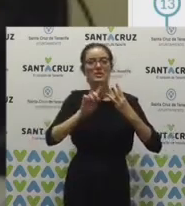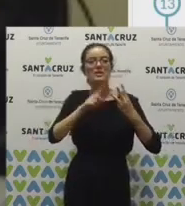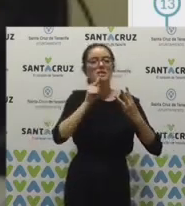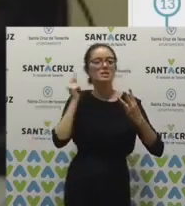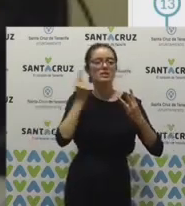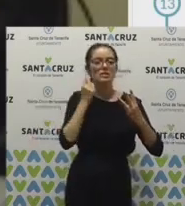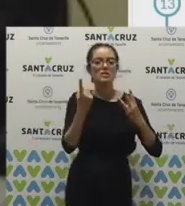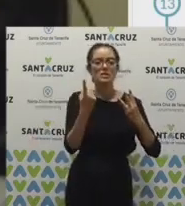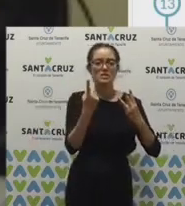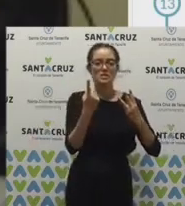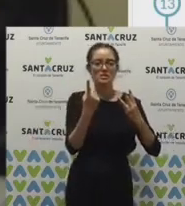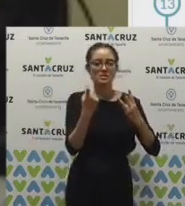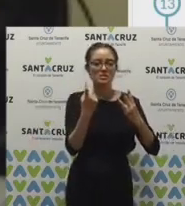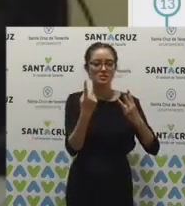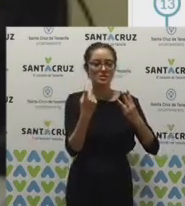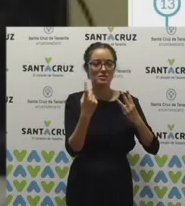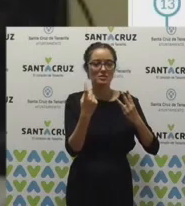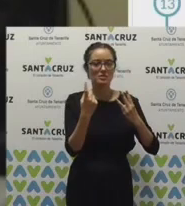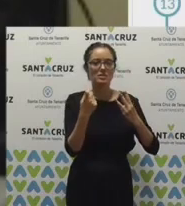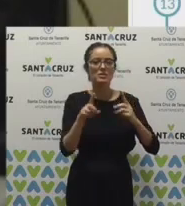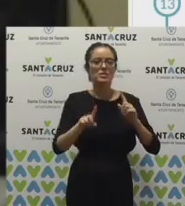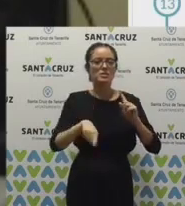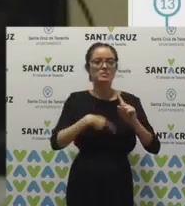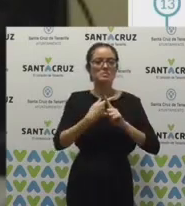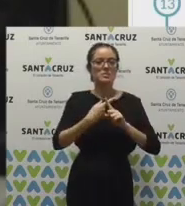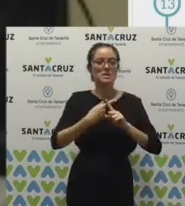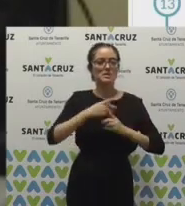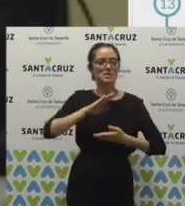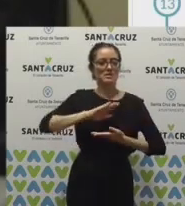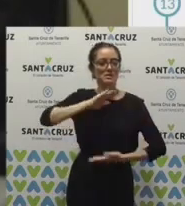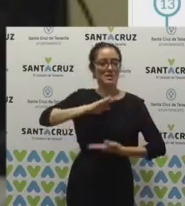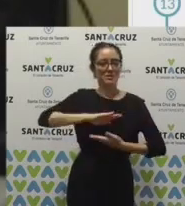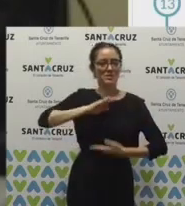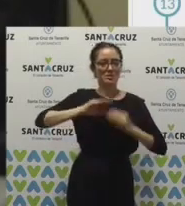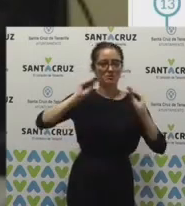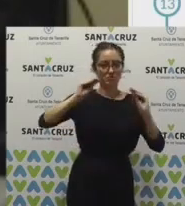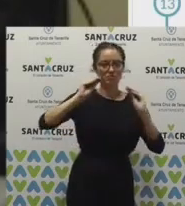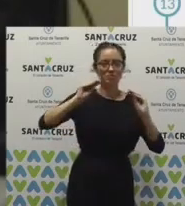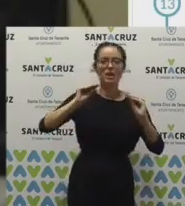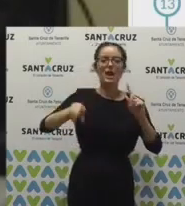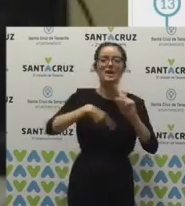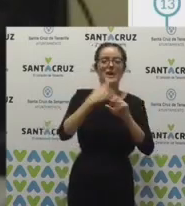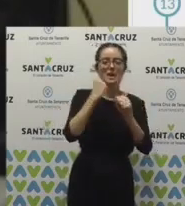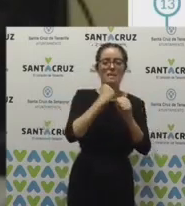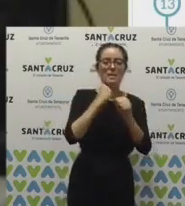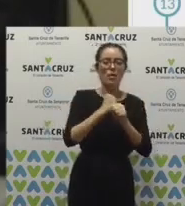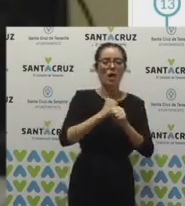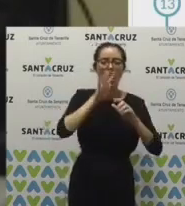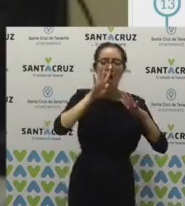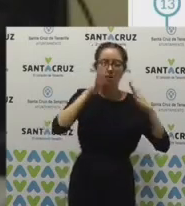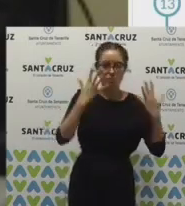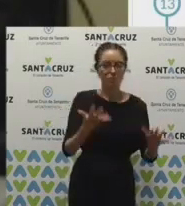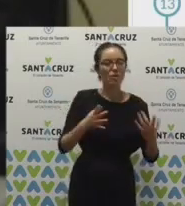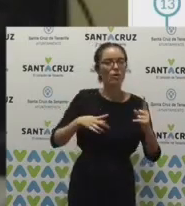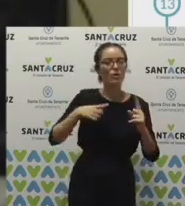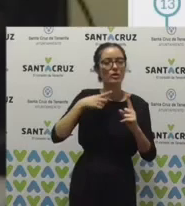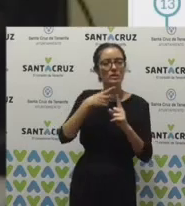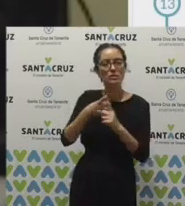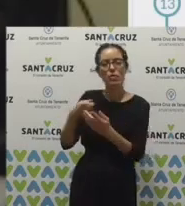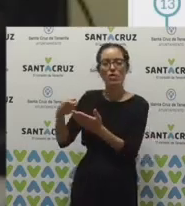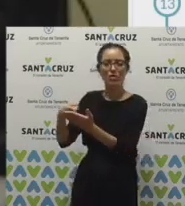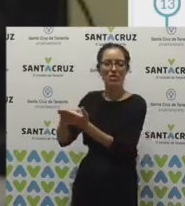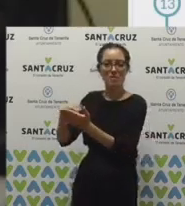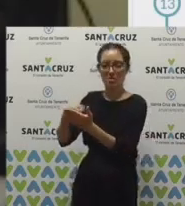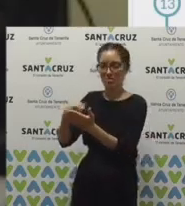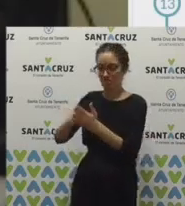de recualificación y capacitación que se detectan en los empleos actuales para poder adaptarse a las demandas actuales y